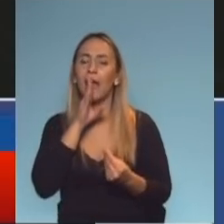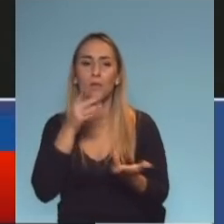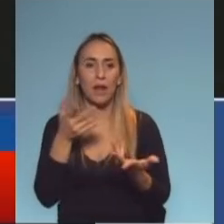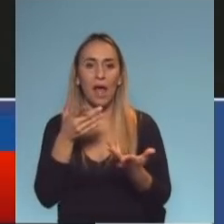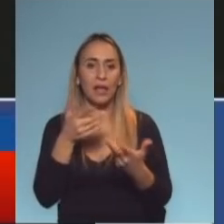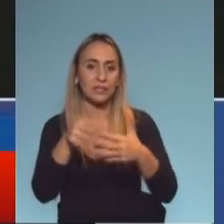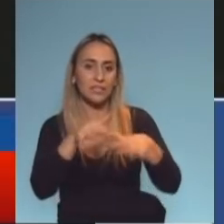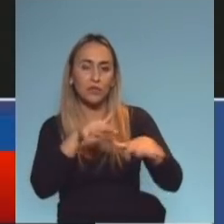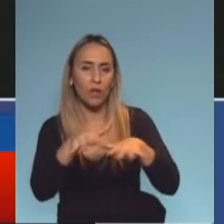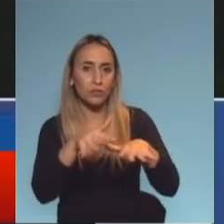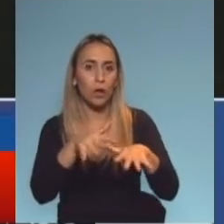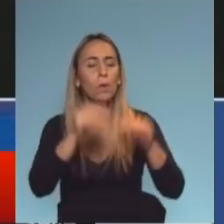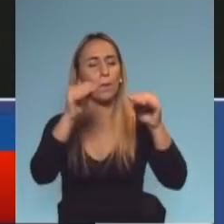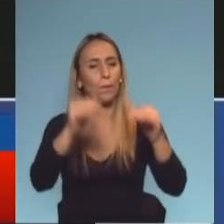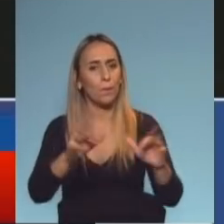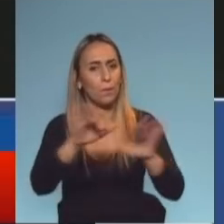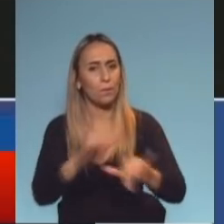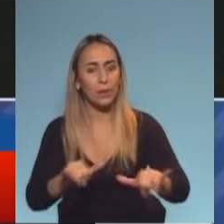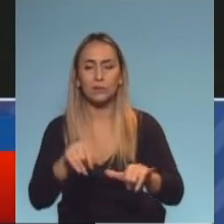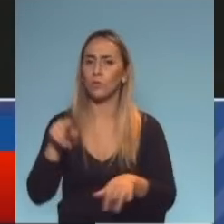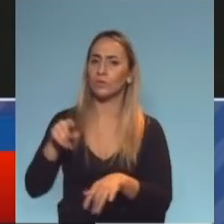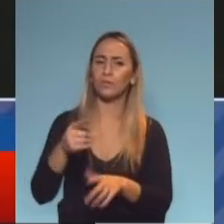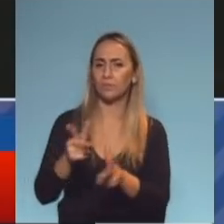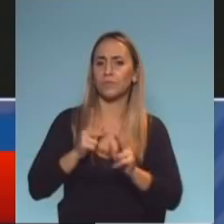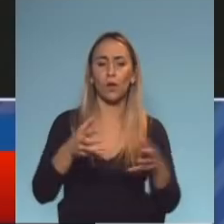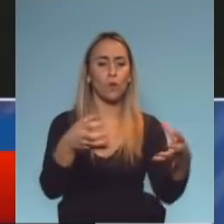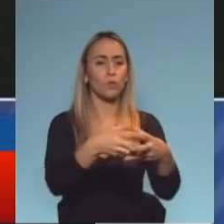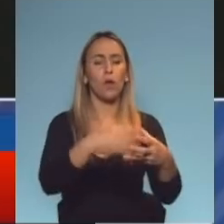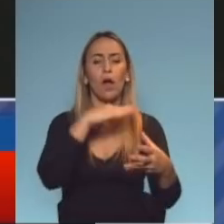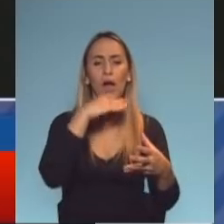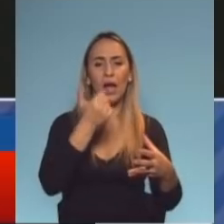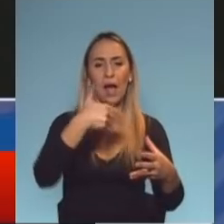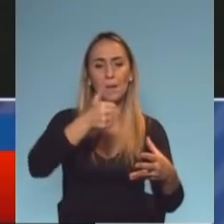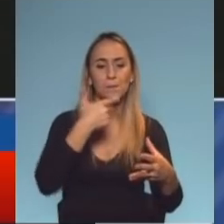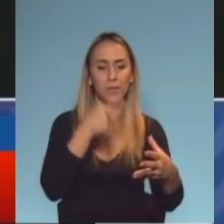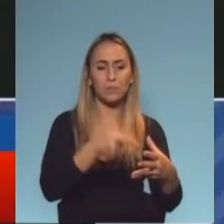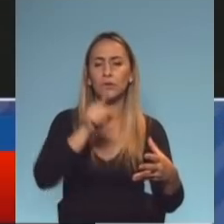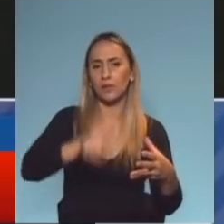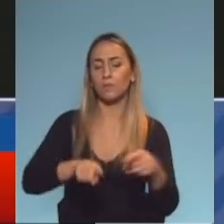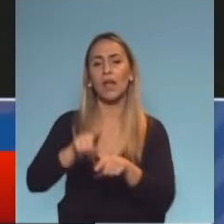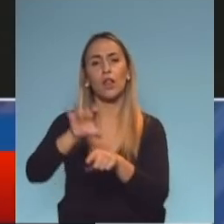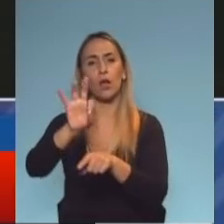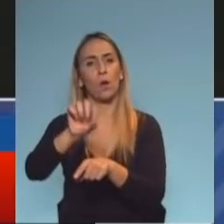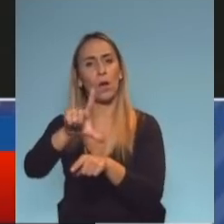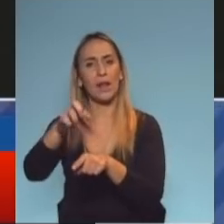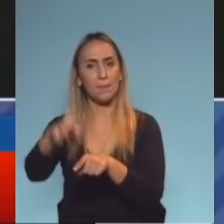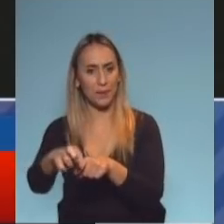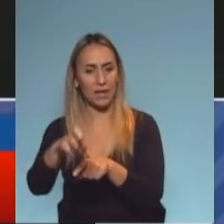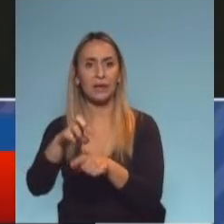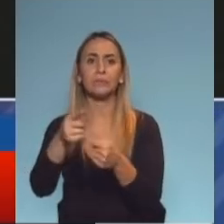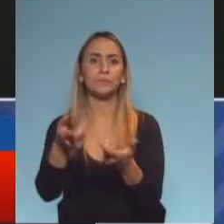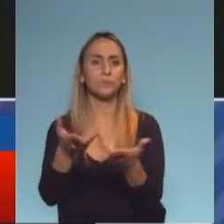eso suceda? ¿Están hablando con algún sector? Usted menciona Hamas, pero también está la OLP. ¿Hay algún tipo